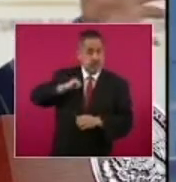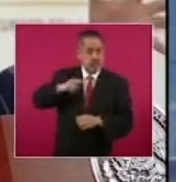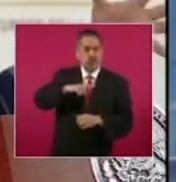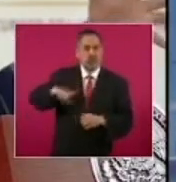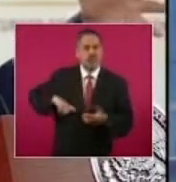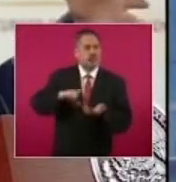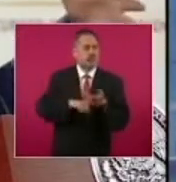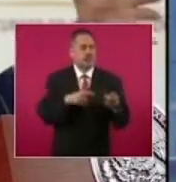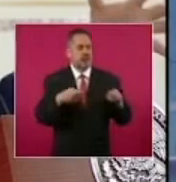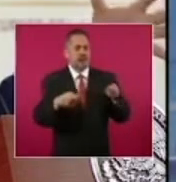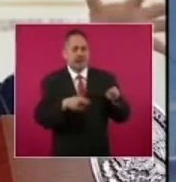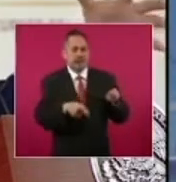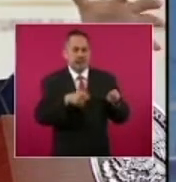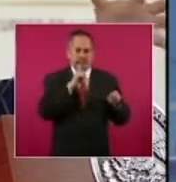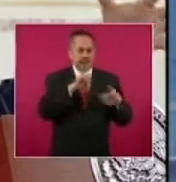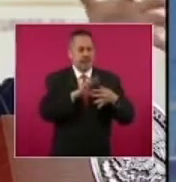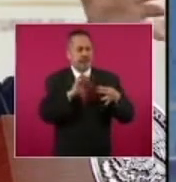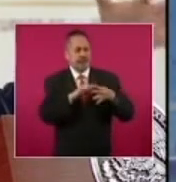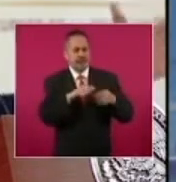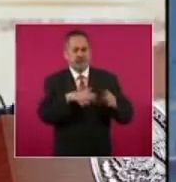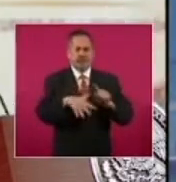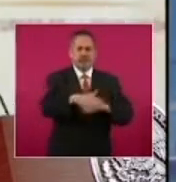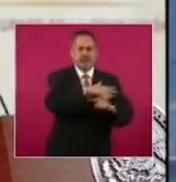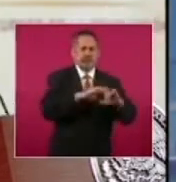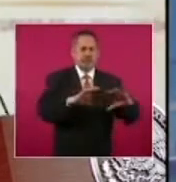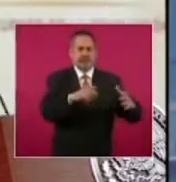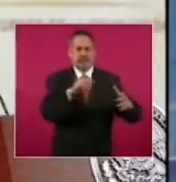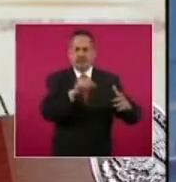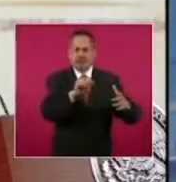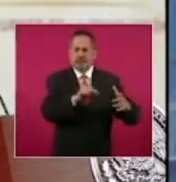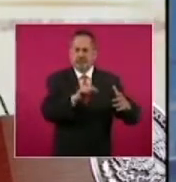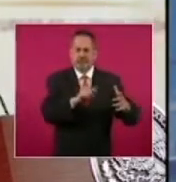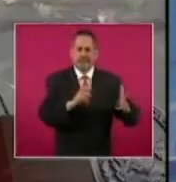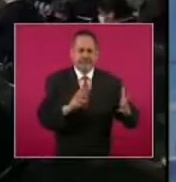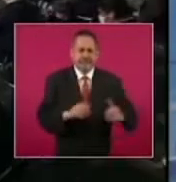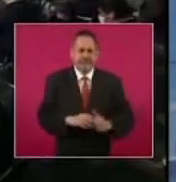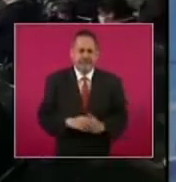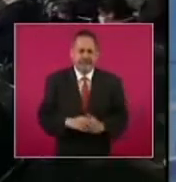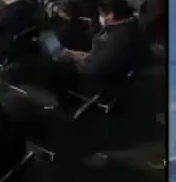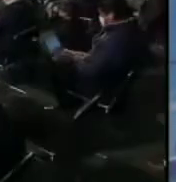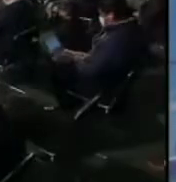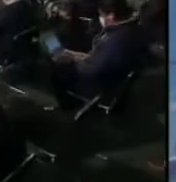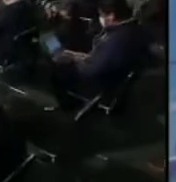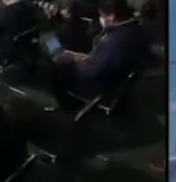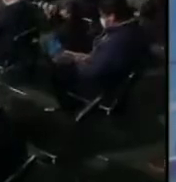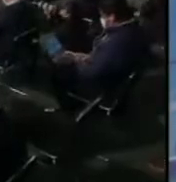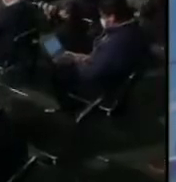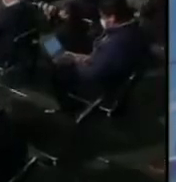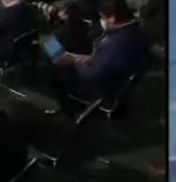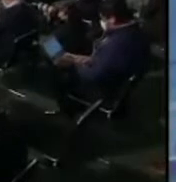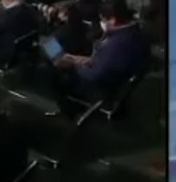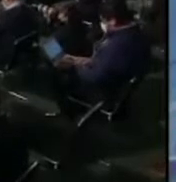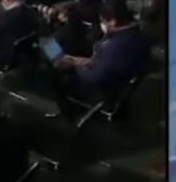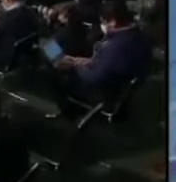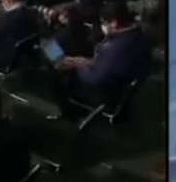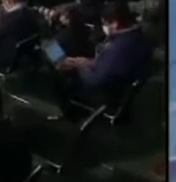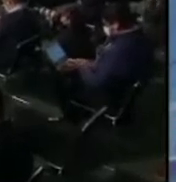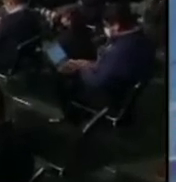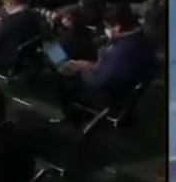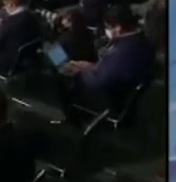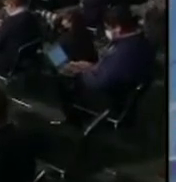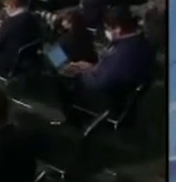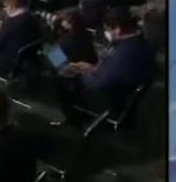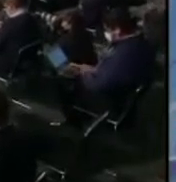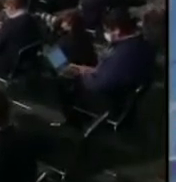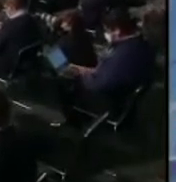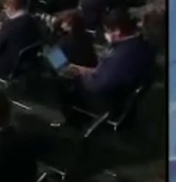a defendió el subsidio a las gasolinas ser aumento en los impuestos cero con donaciones de impuestos para los